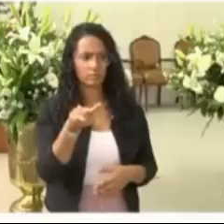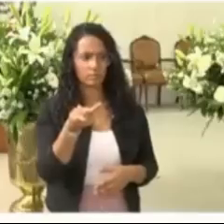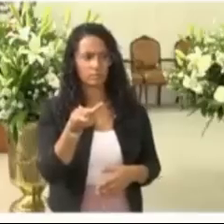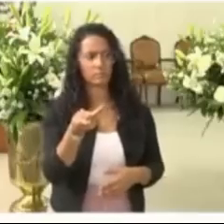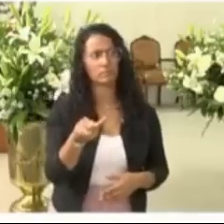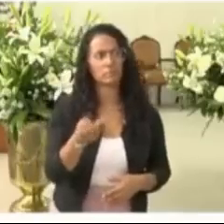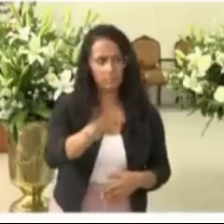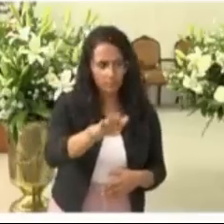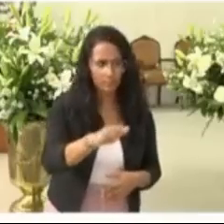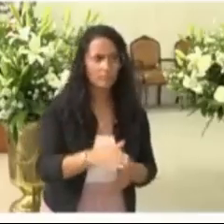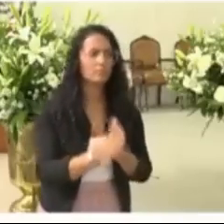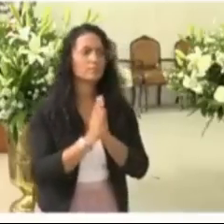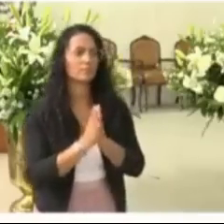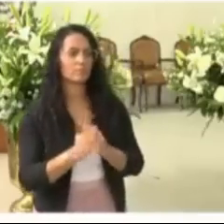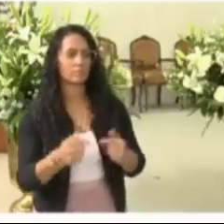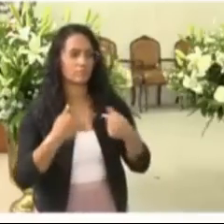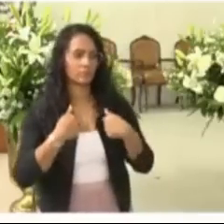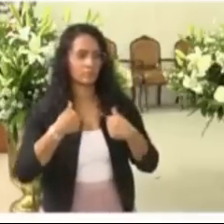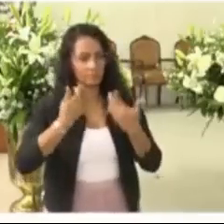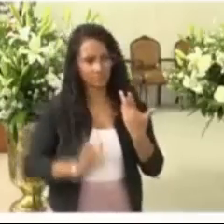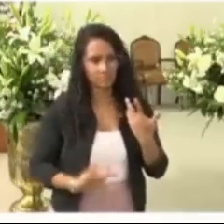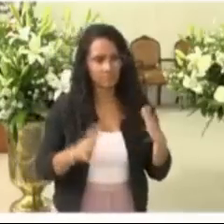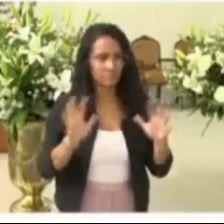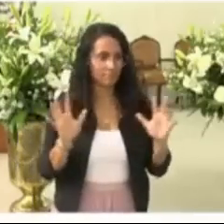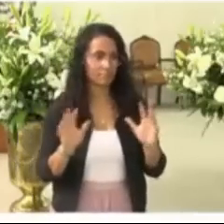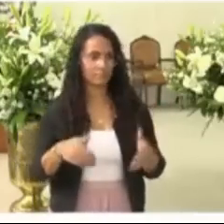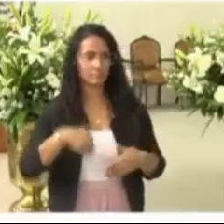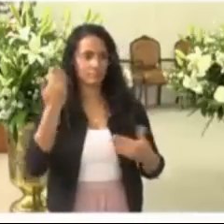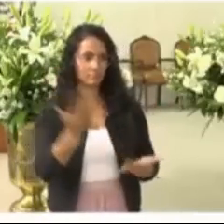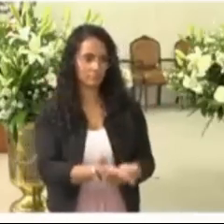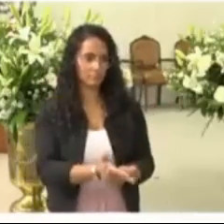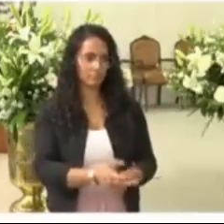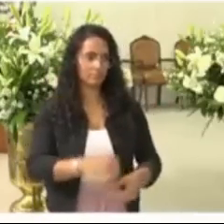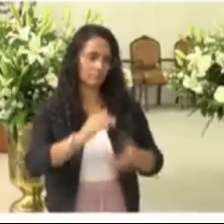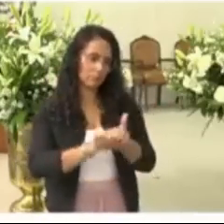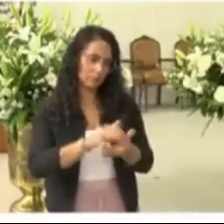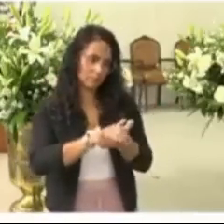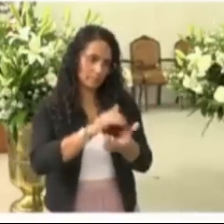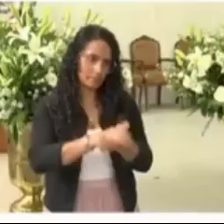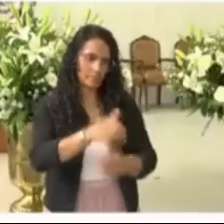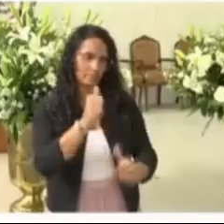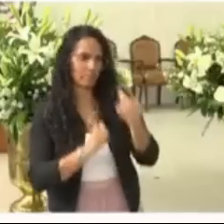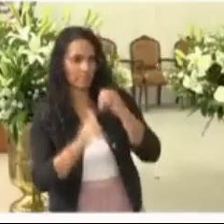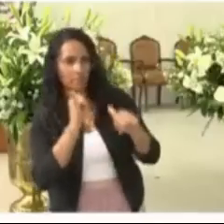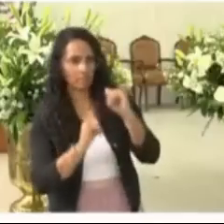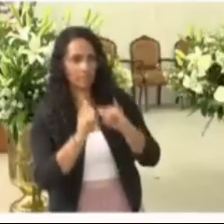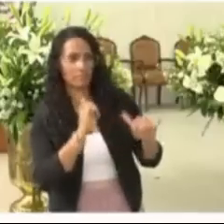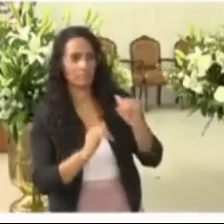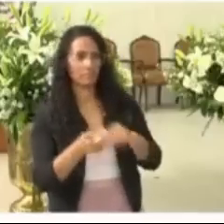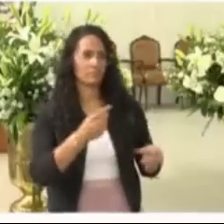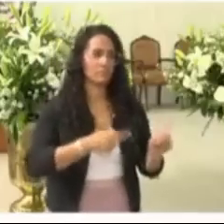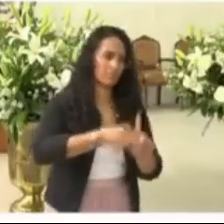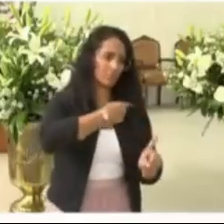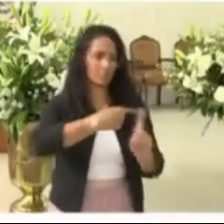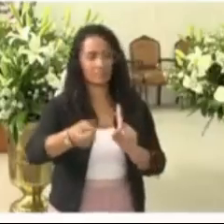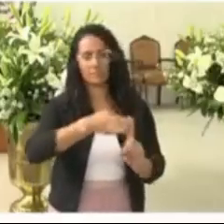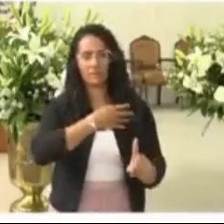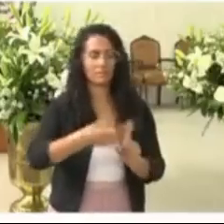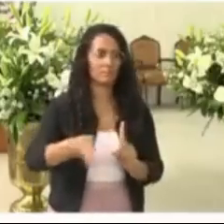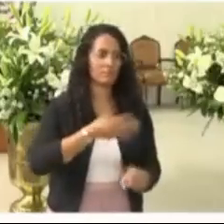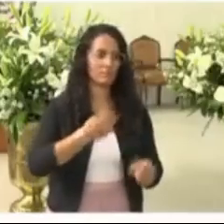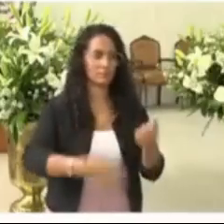esposo. Es inconverso, es tomador, me grita, me golpea. No